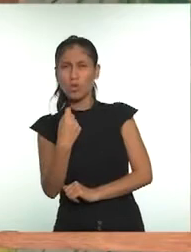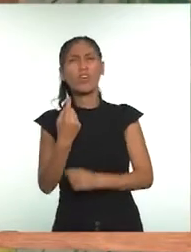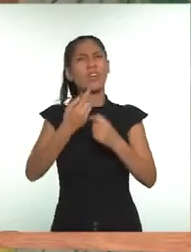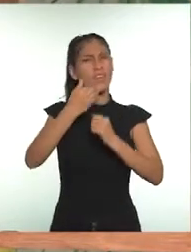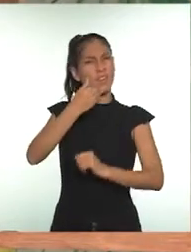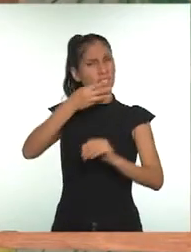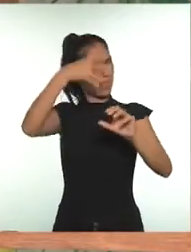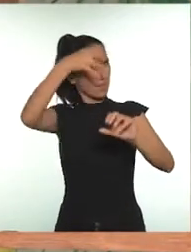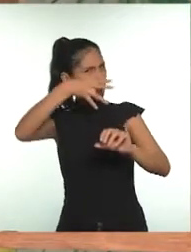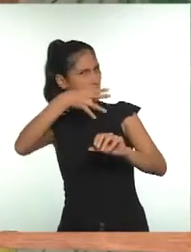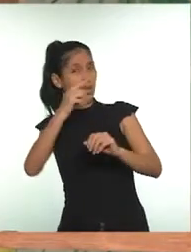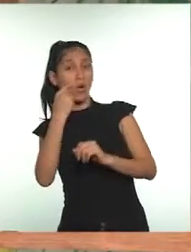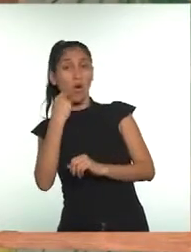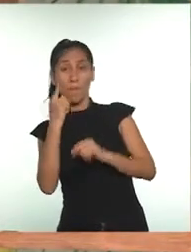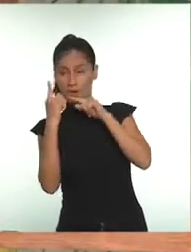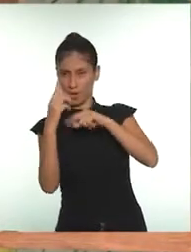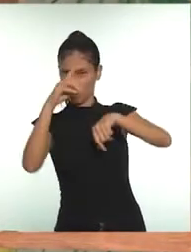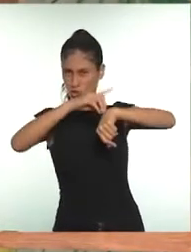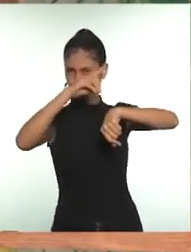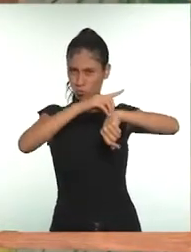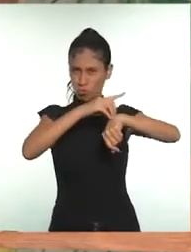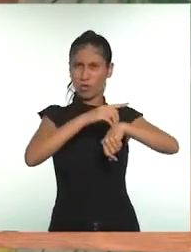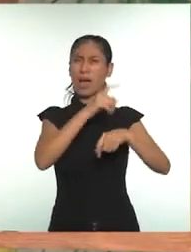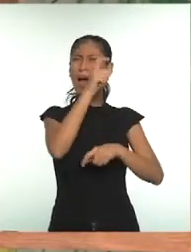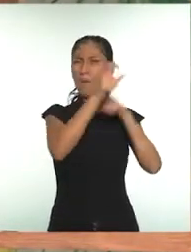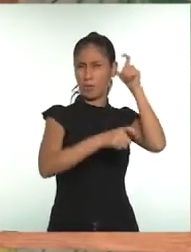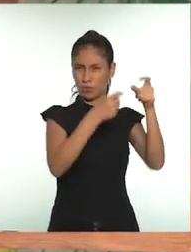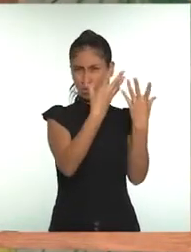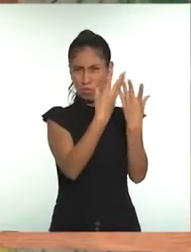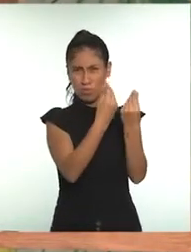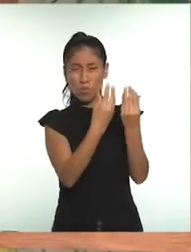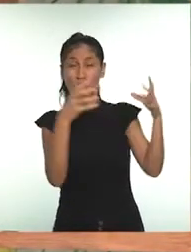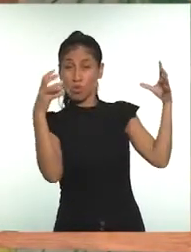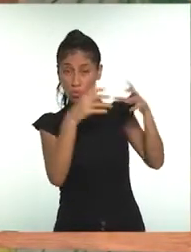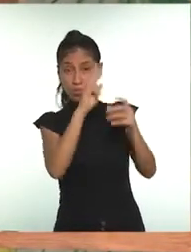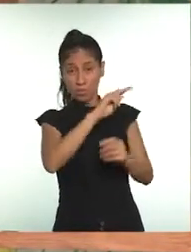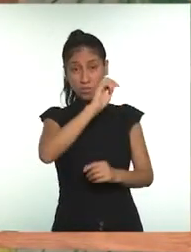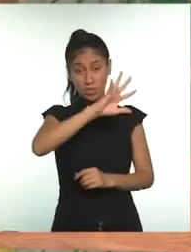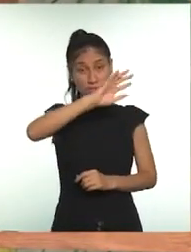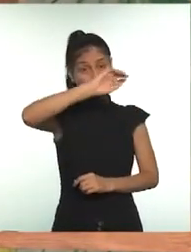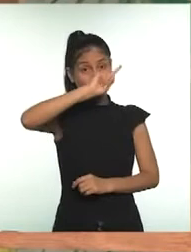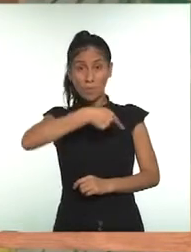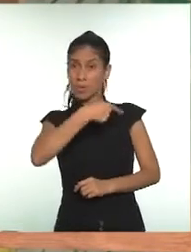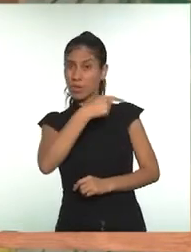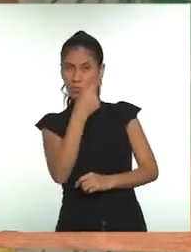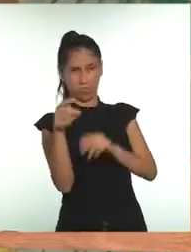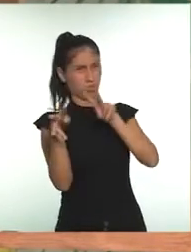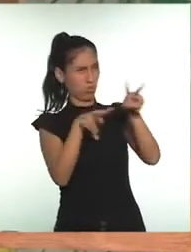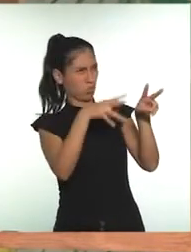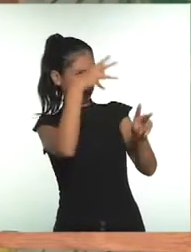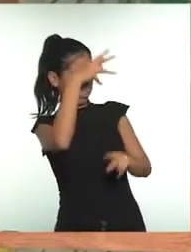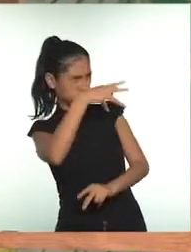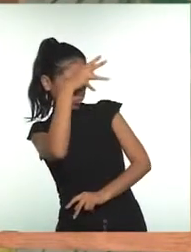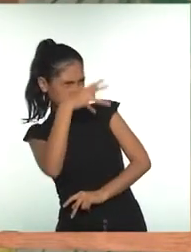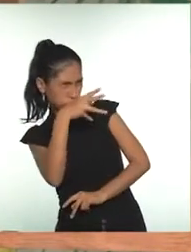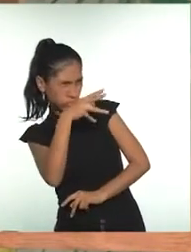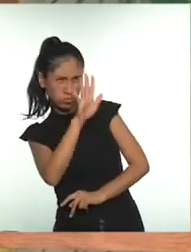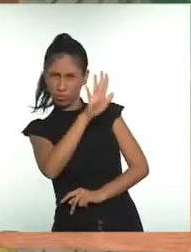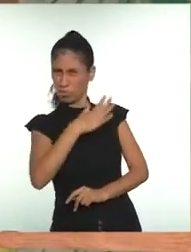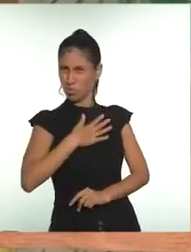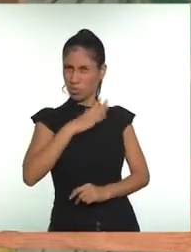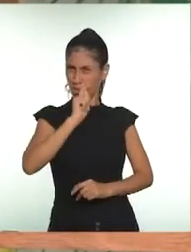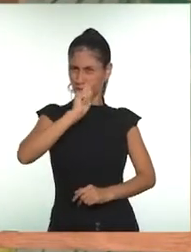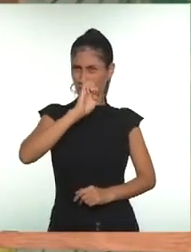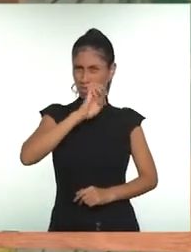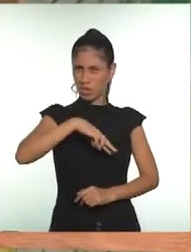determinó un médico alemán que realizó millones de mediciones a unas 25.000 personas y halló que su temperatura se movía en un intervalo